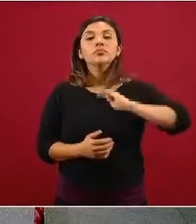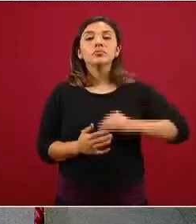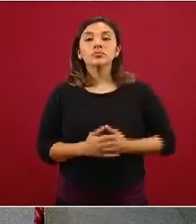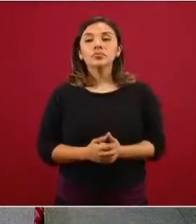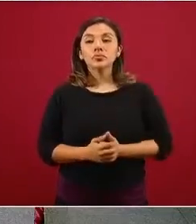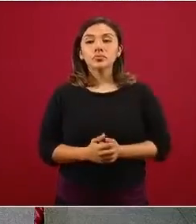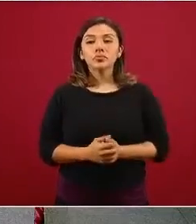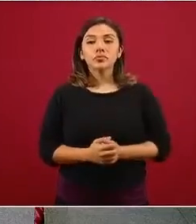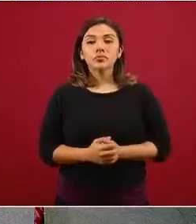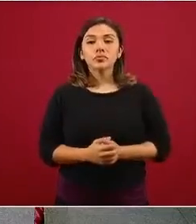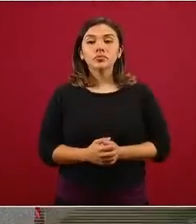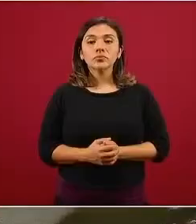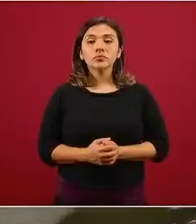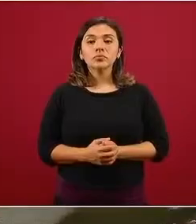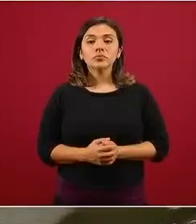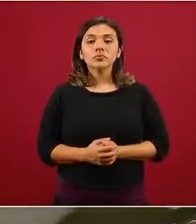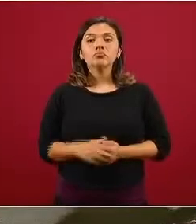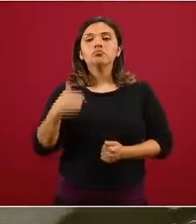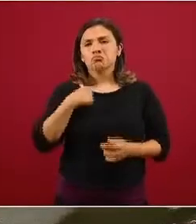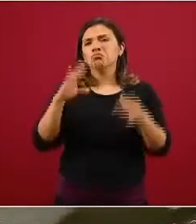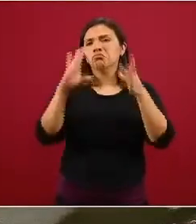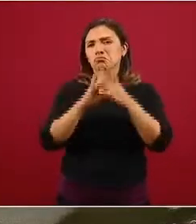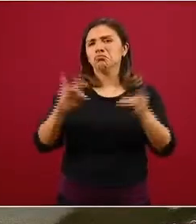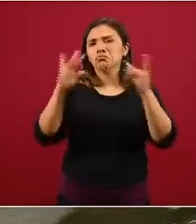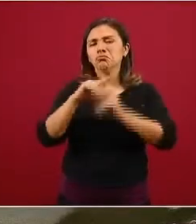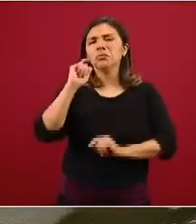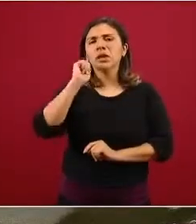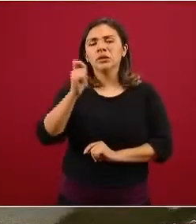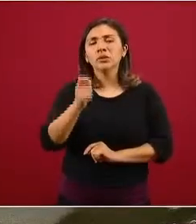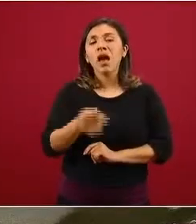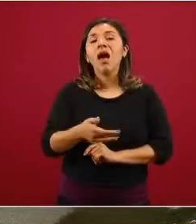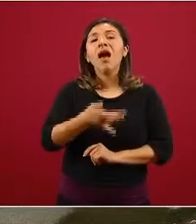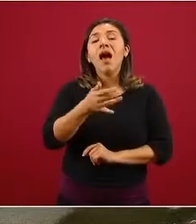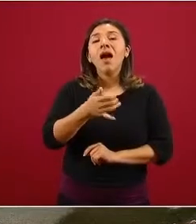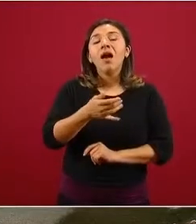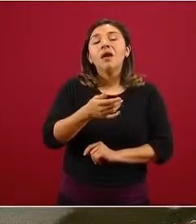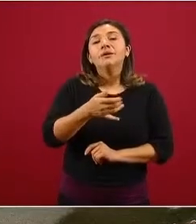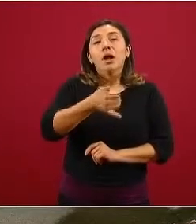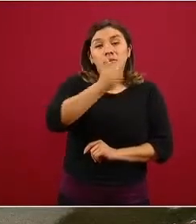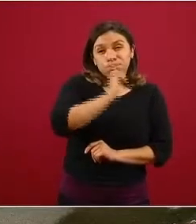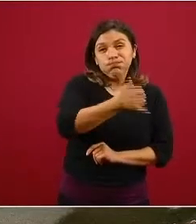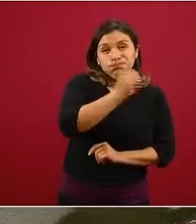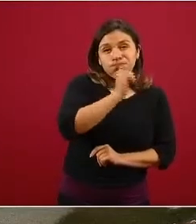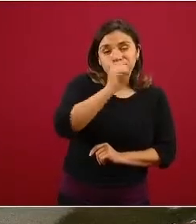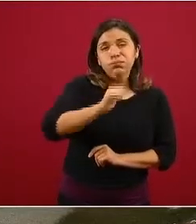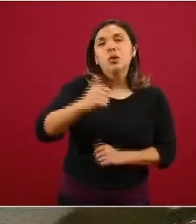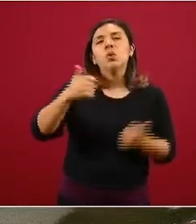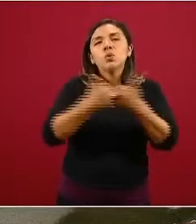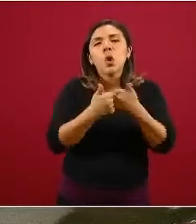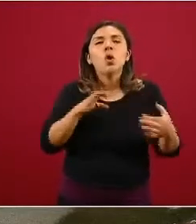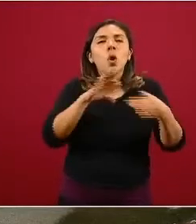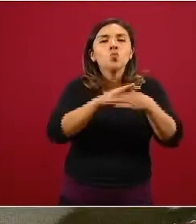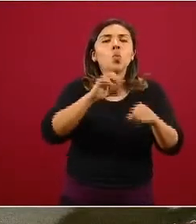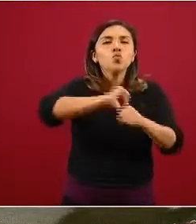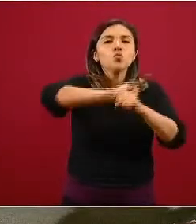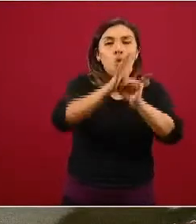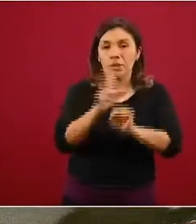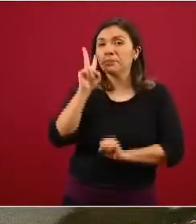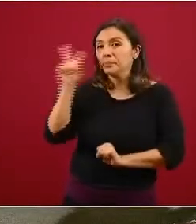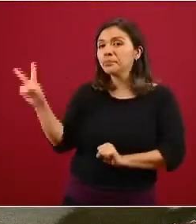Bien, entonces hablaremos un poco sobre el consumo del alcohol y el COVID específicamente. Si me proyectan la primera, por